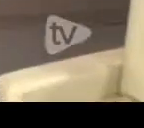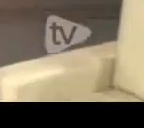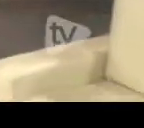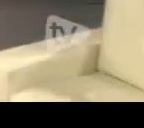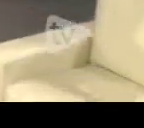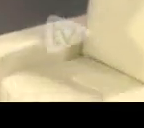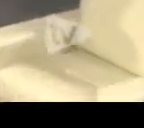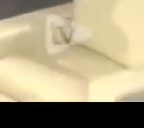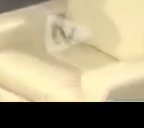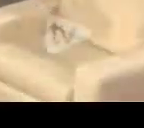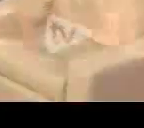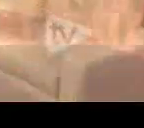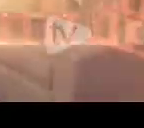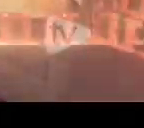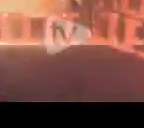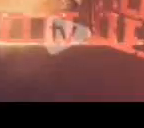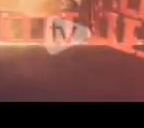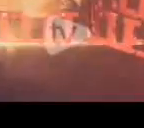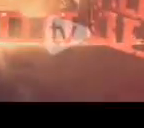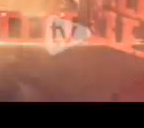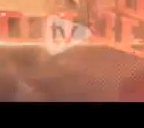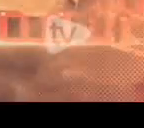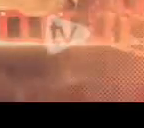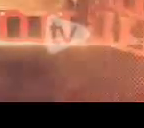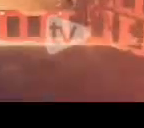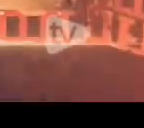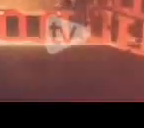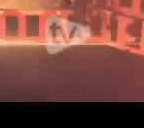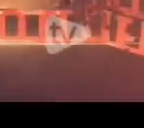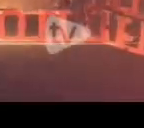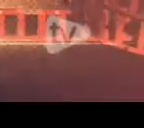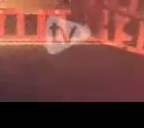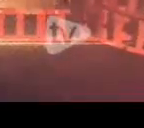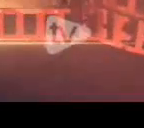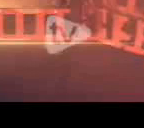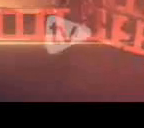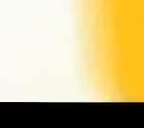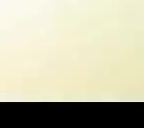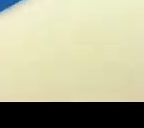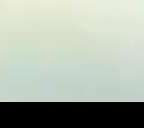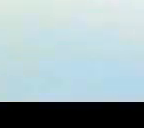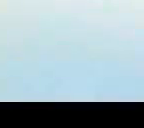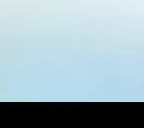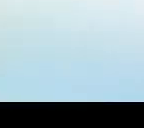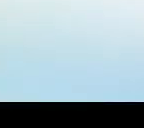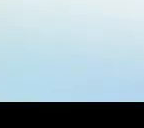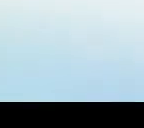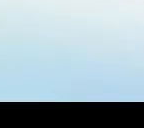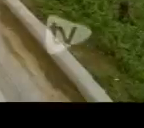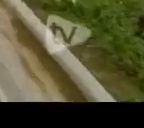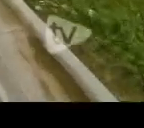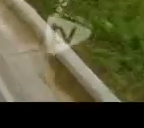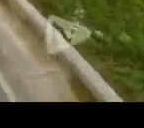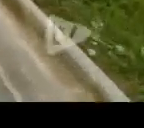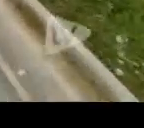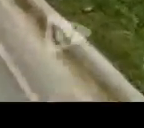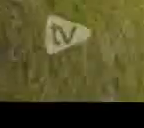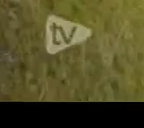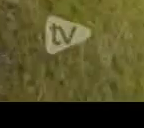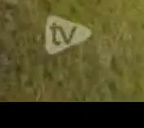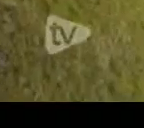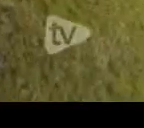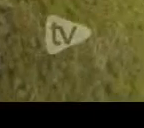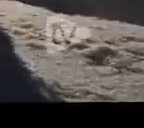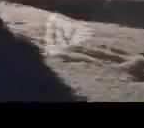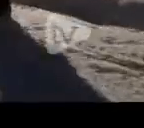en Derechos Reservados. Estreno, domingo 19 de agosto, 9 p.m. por Ecuador TV. En estas